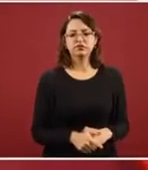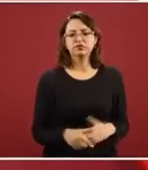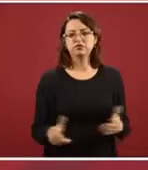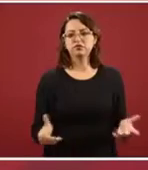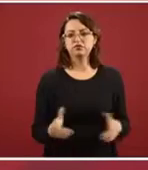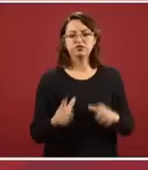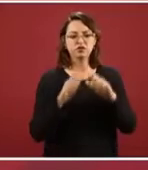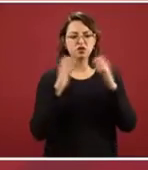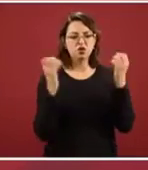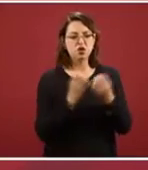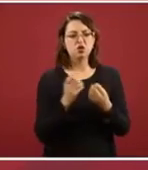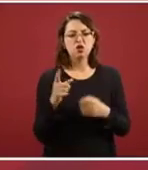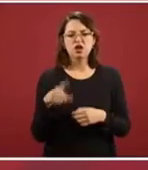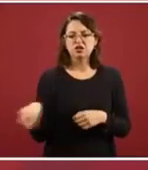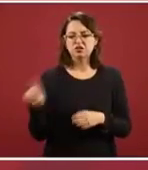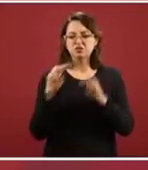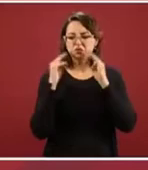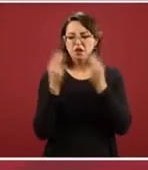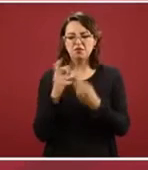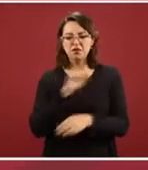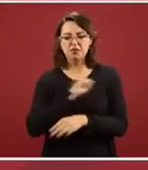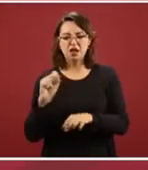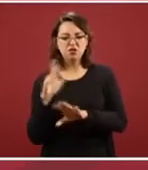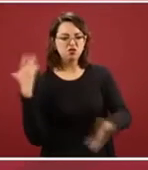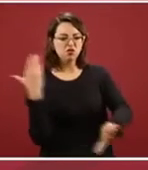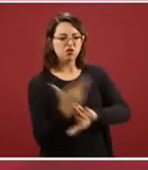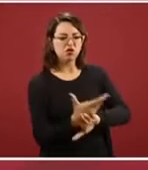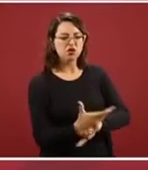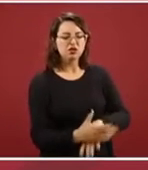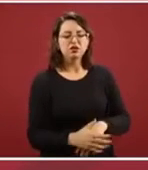organizaciones criminales, ¿no?